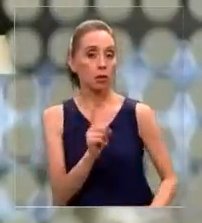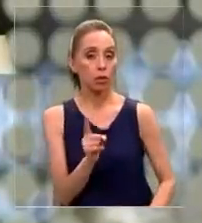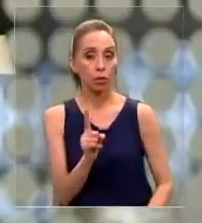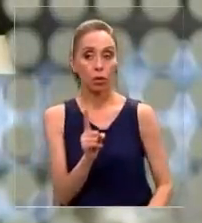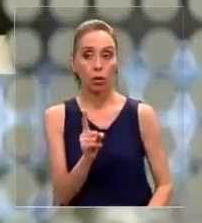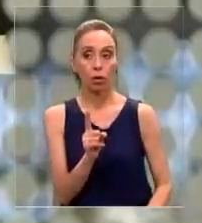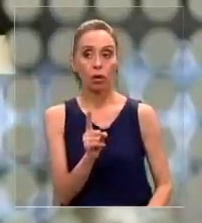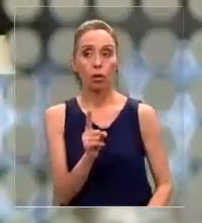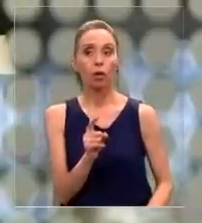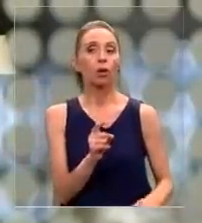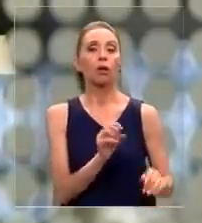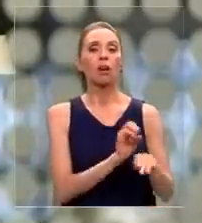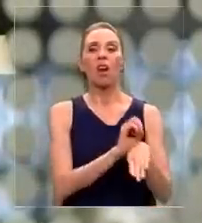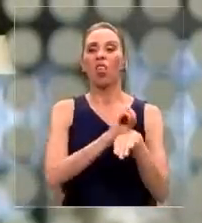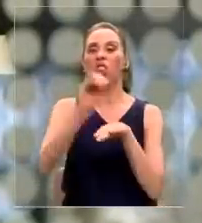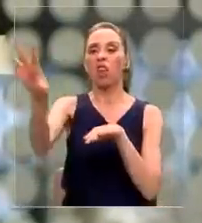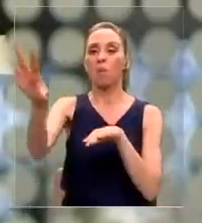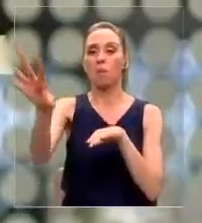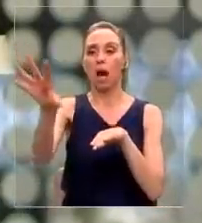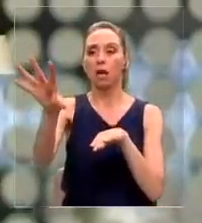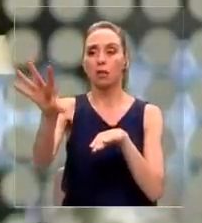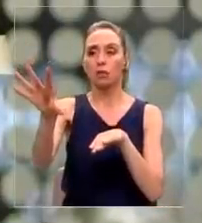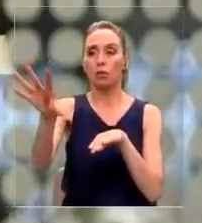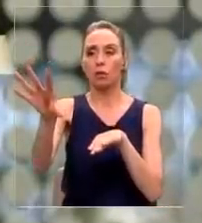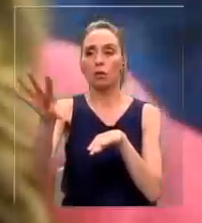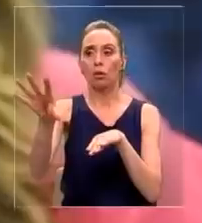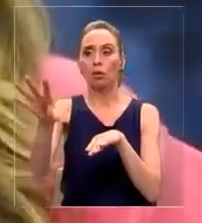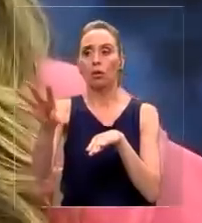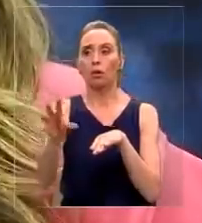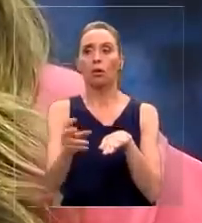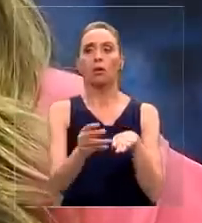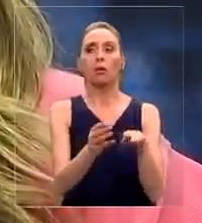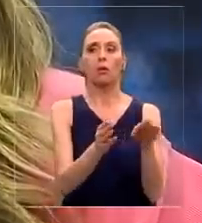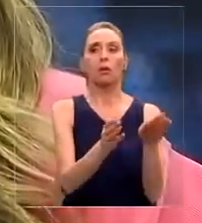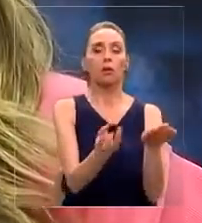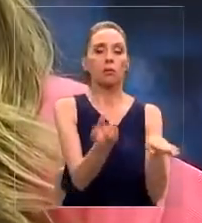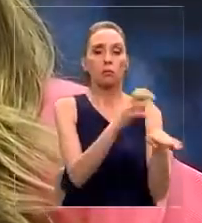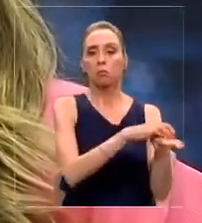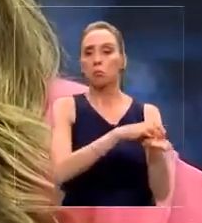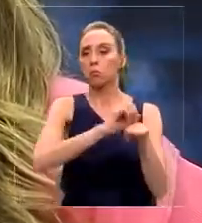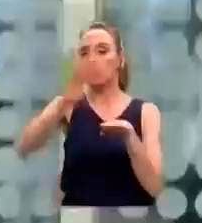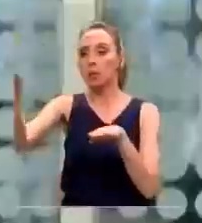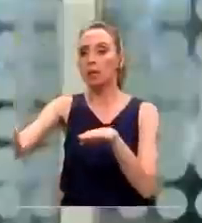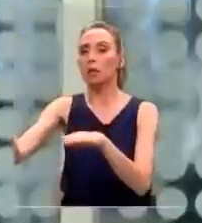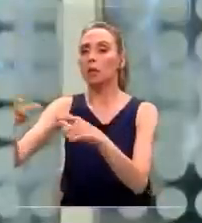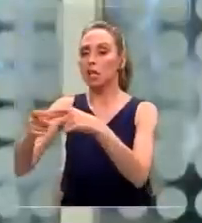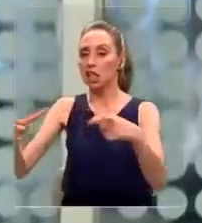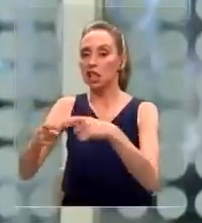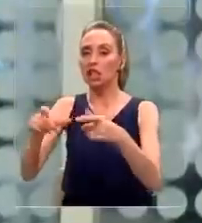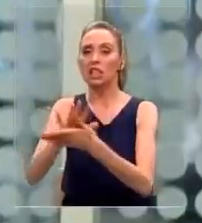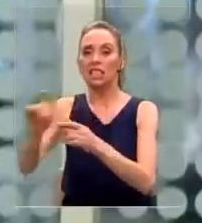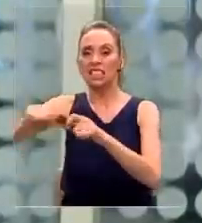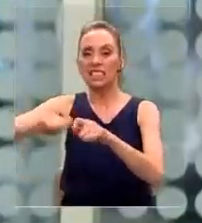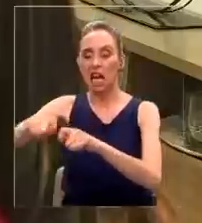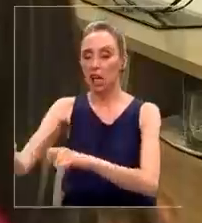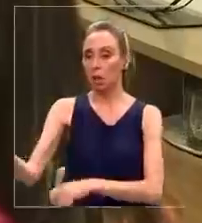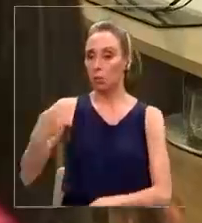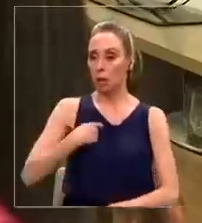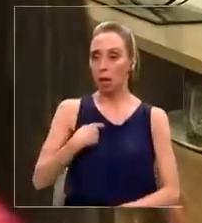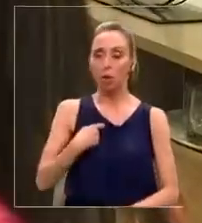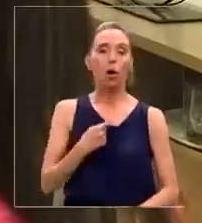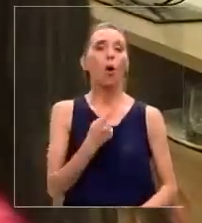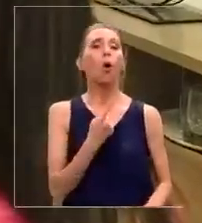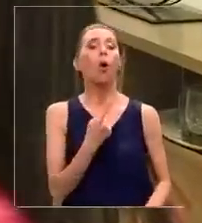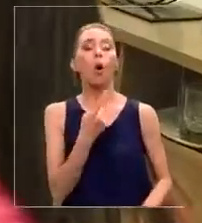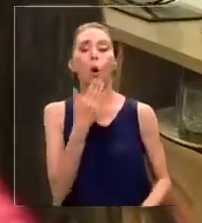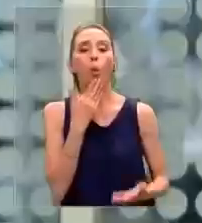No, se hacen los despachos por medio de transporte. Me entregó unos cheques de forma de pago. ¿Cuándo